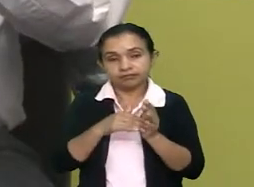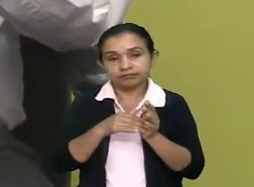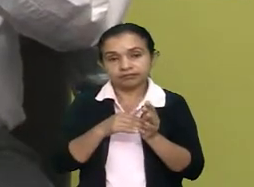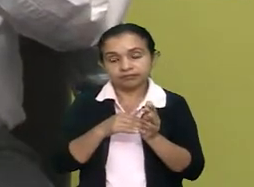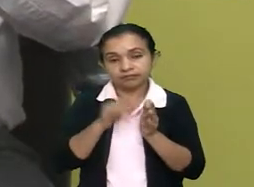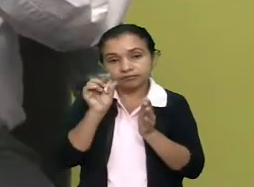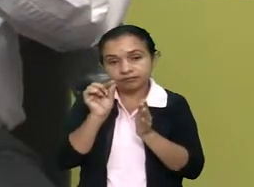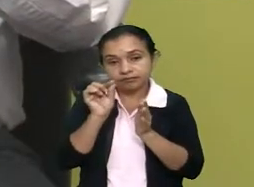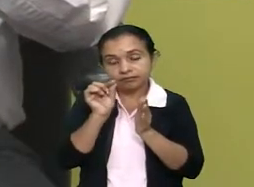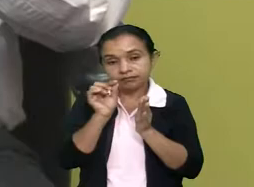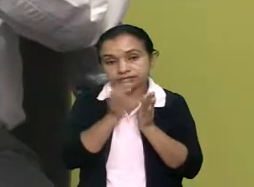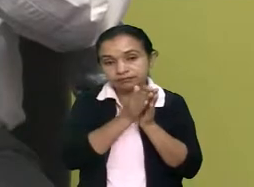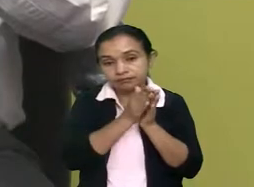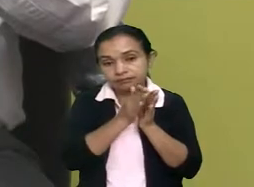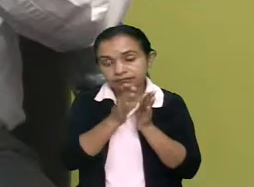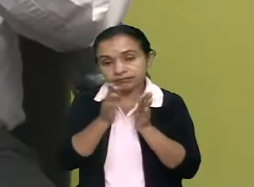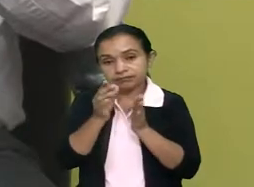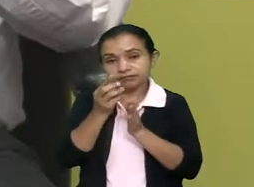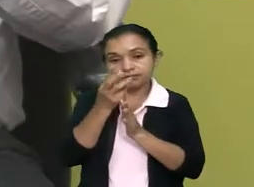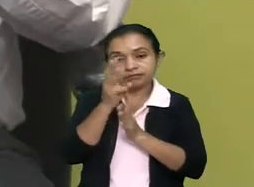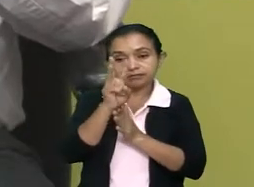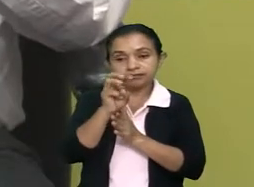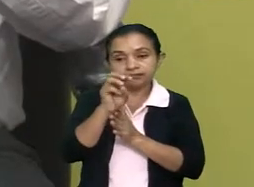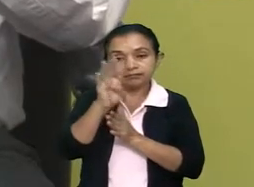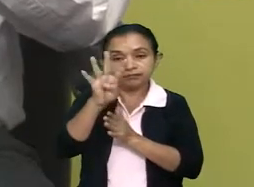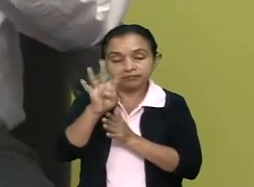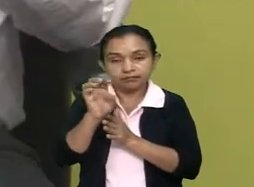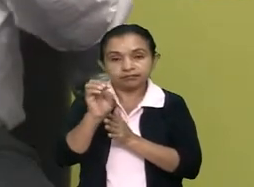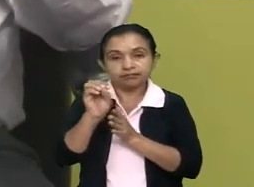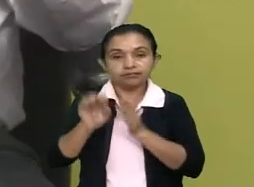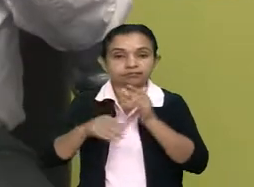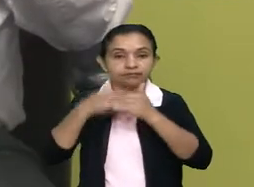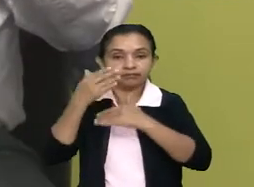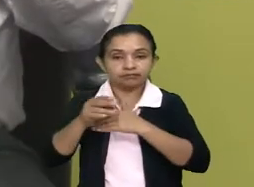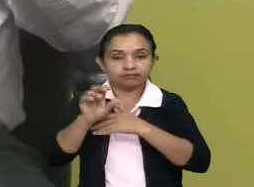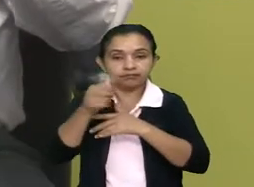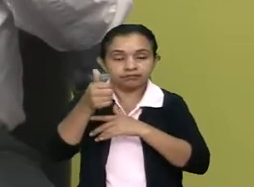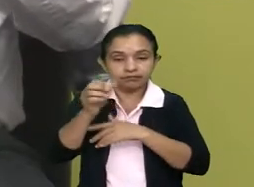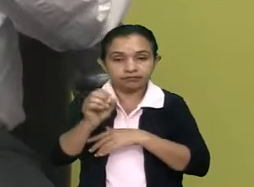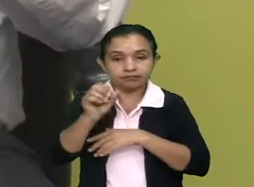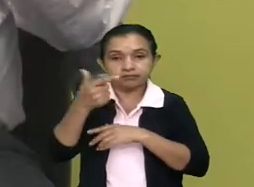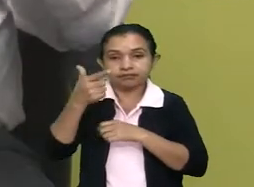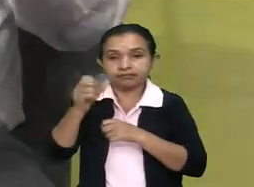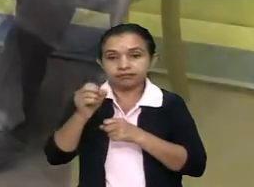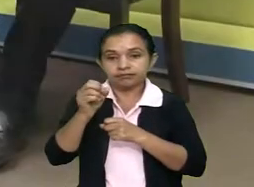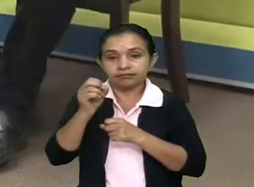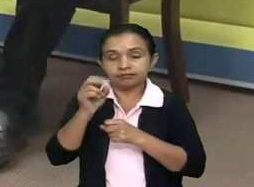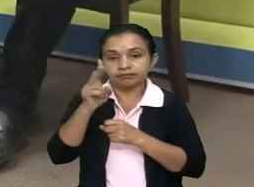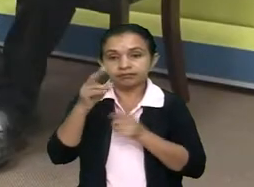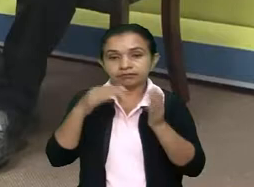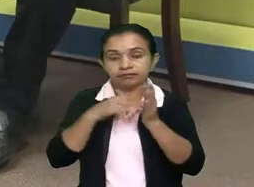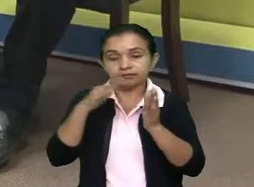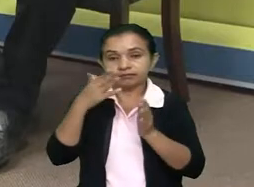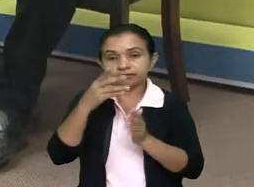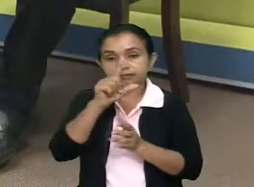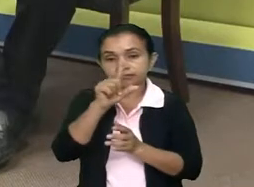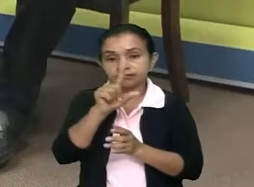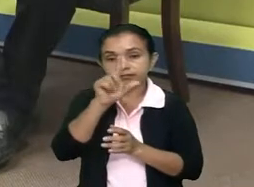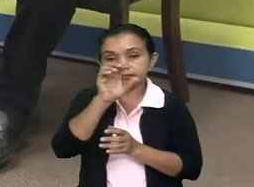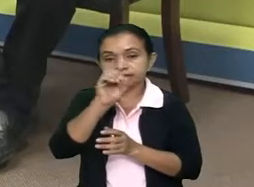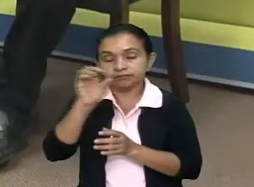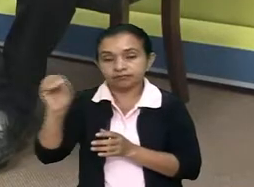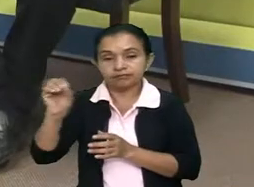tiempo entre el 30 y el 40 por ciento luego subimos al 60 a 70 y en el 2009 llegamos al cien por ciento donación voluntaria